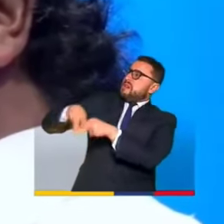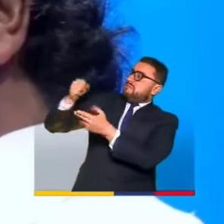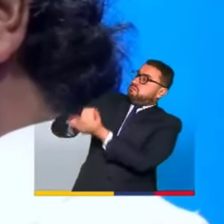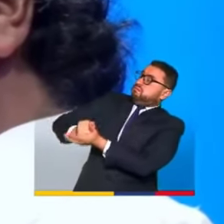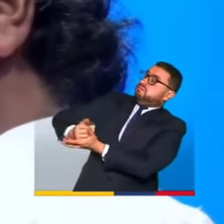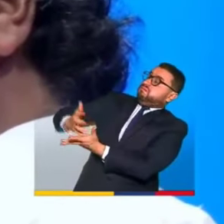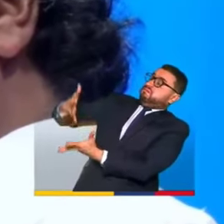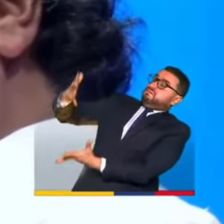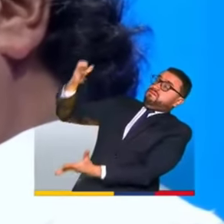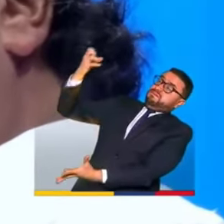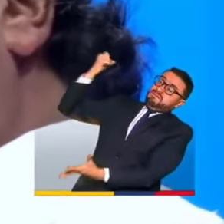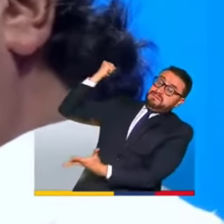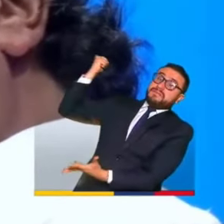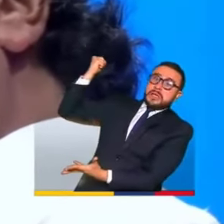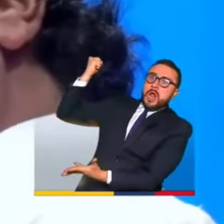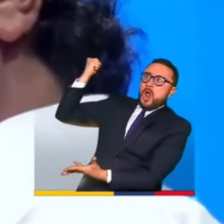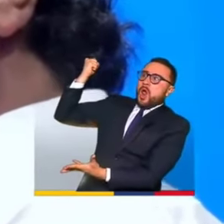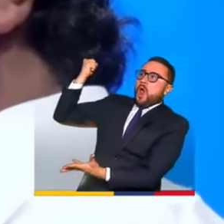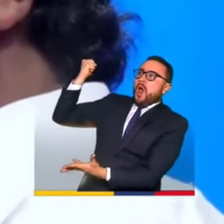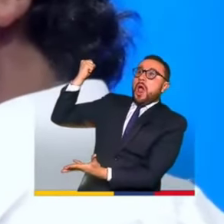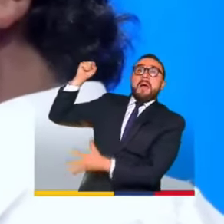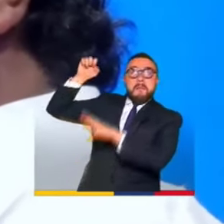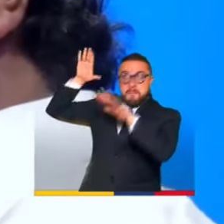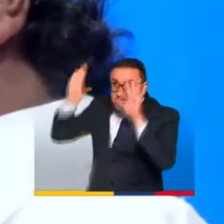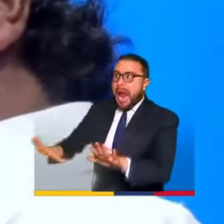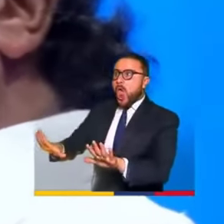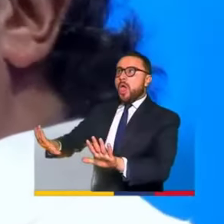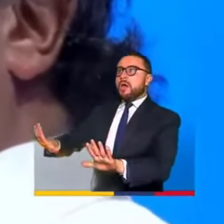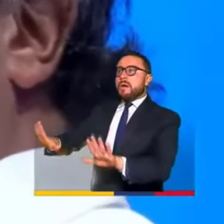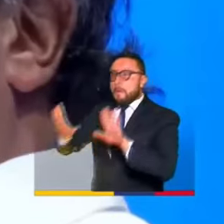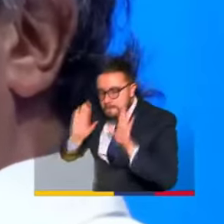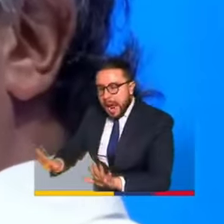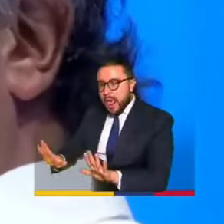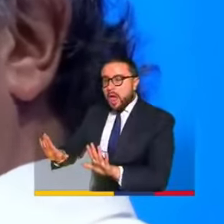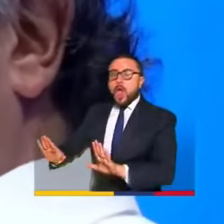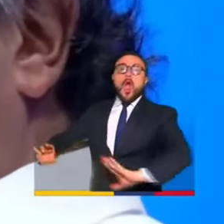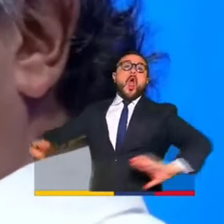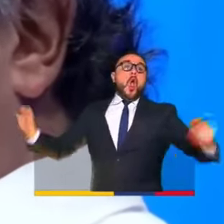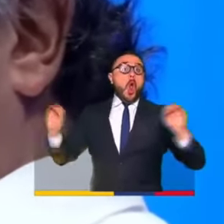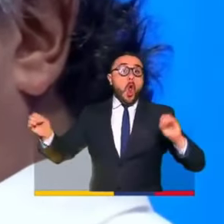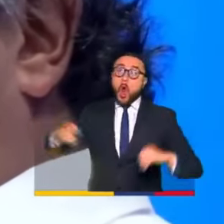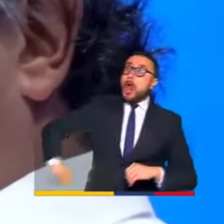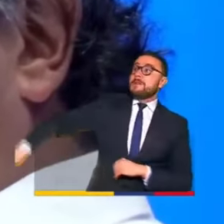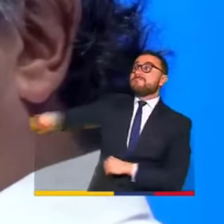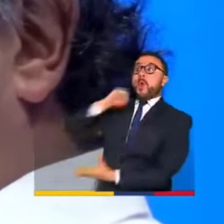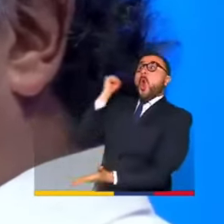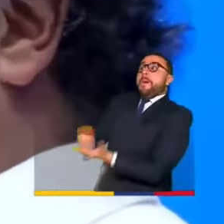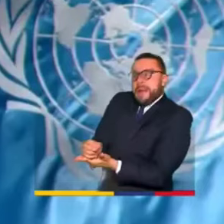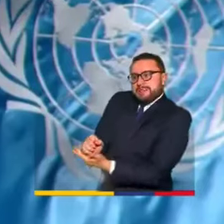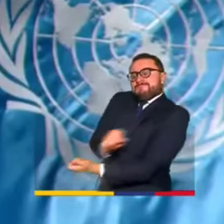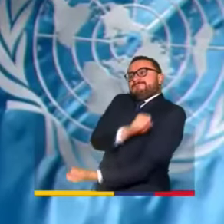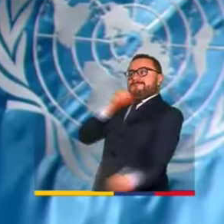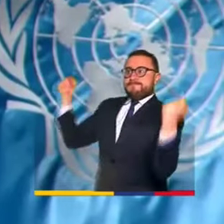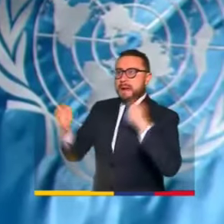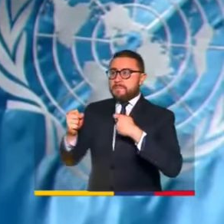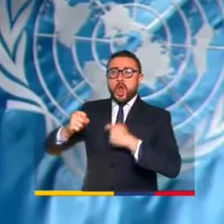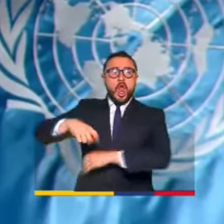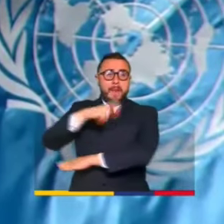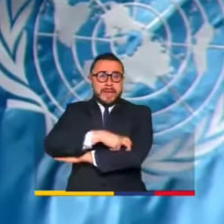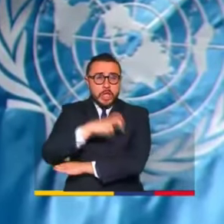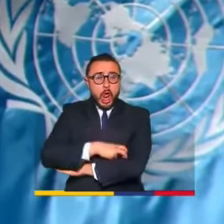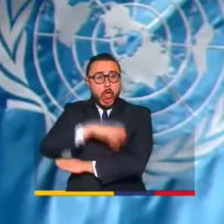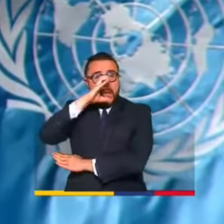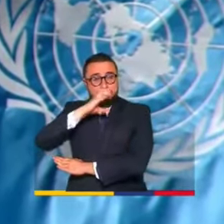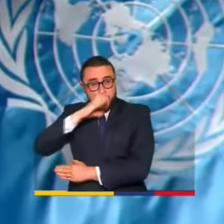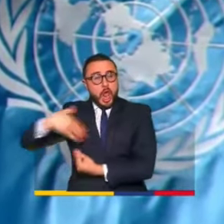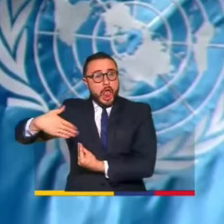el capital de manera obligada a la descarbonización. Ilusos los que